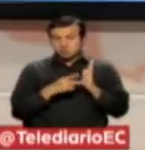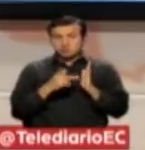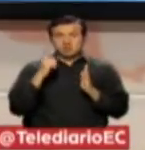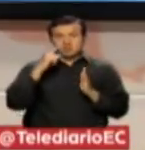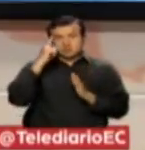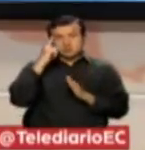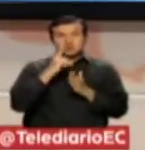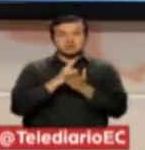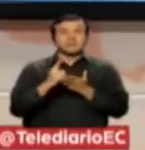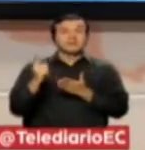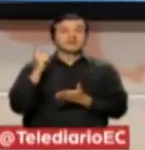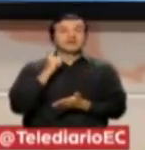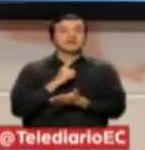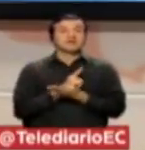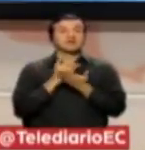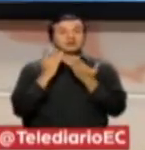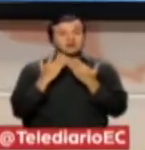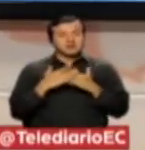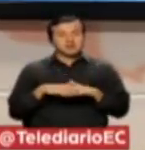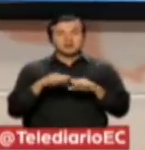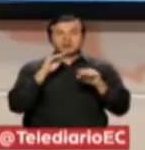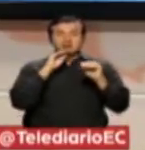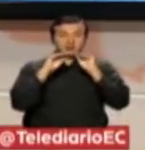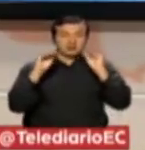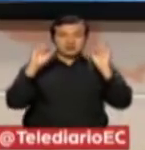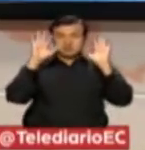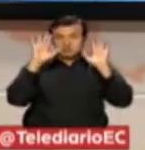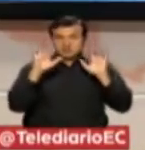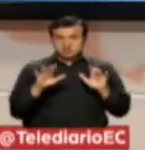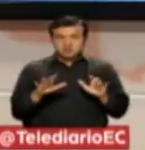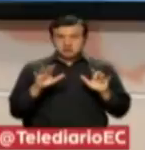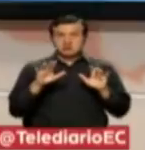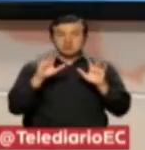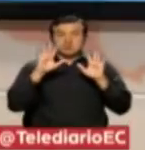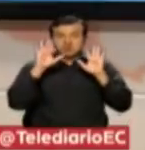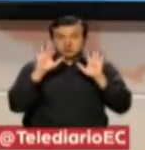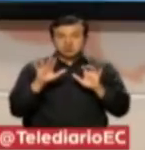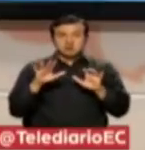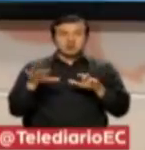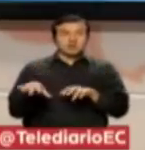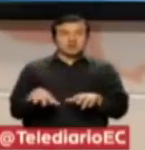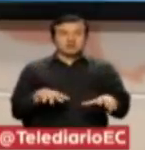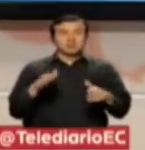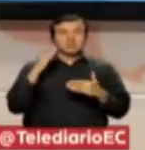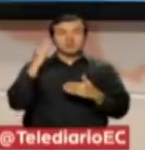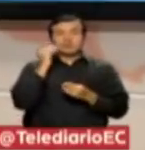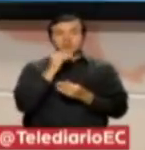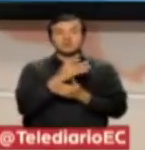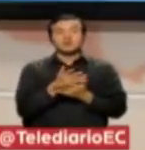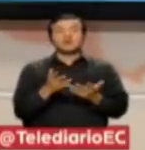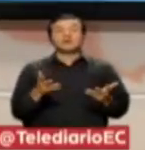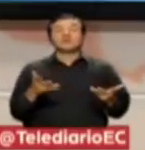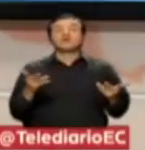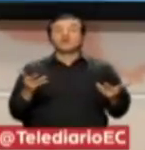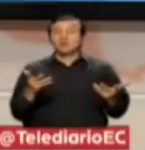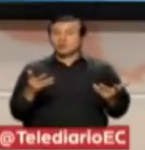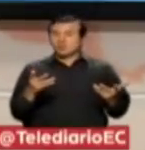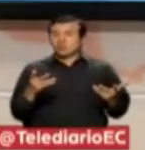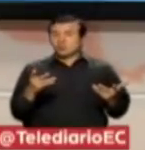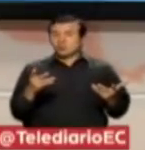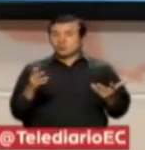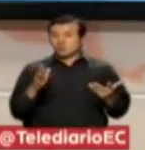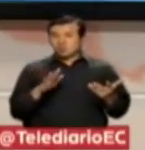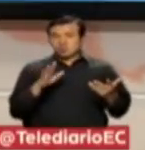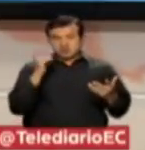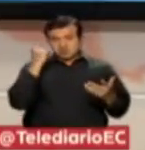nacional la semana pasada, en boca del subsecretario de Acción Política, develó que nada más y nada menos que una acería, para